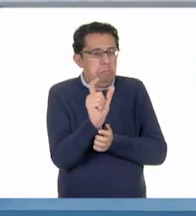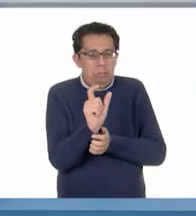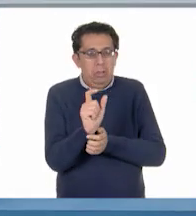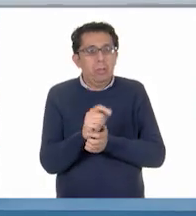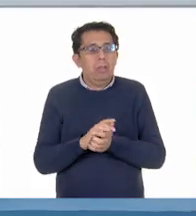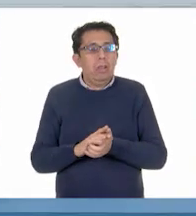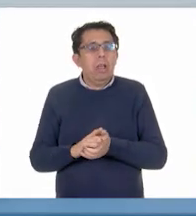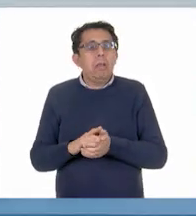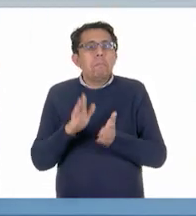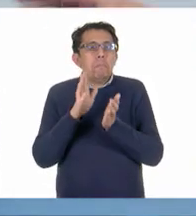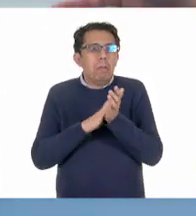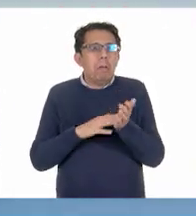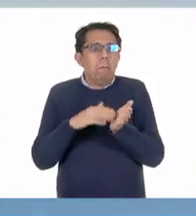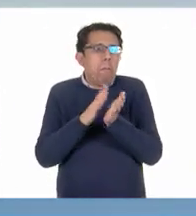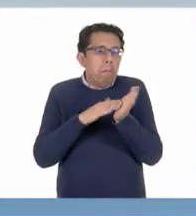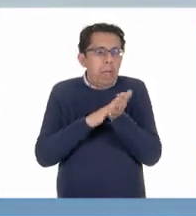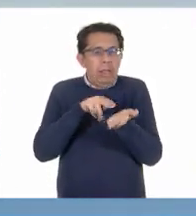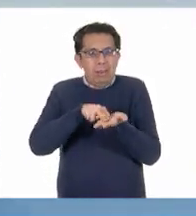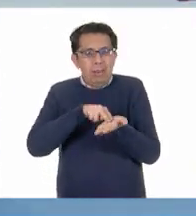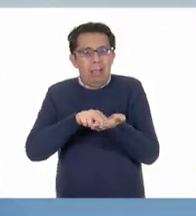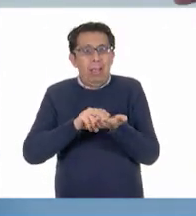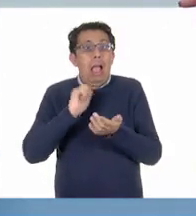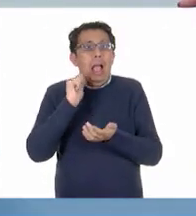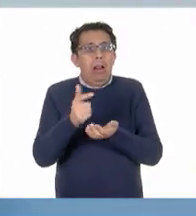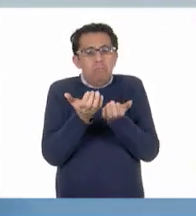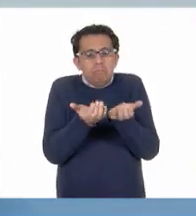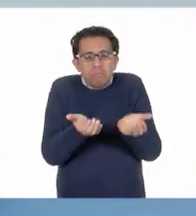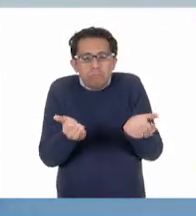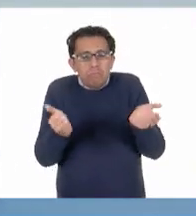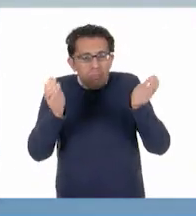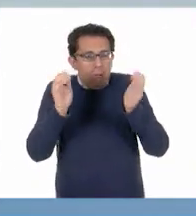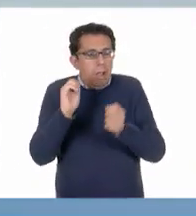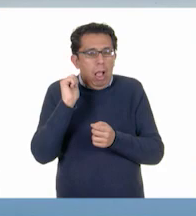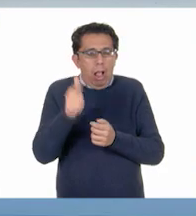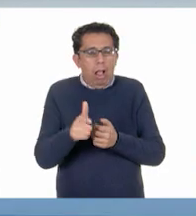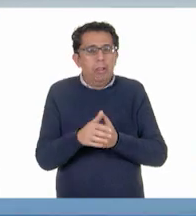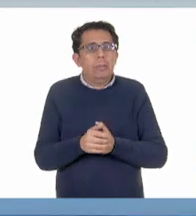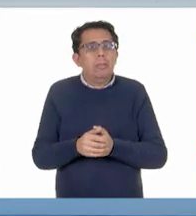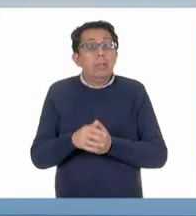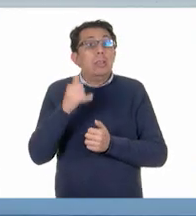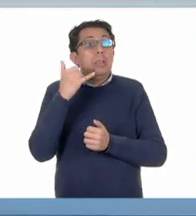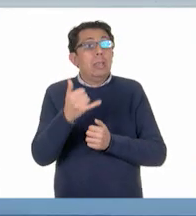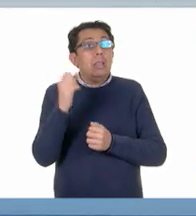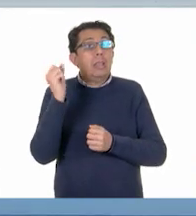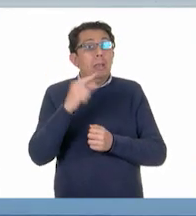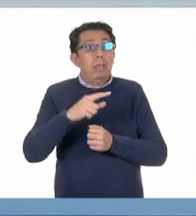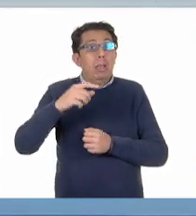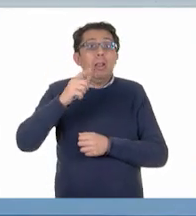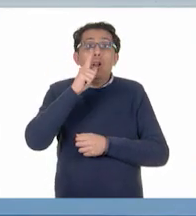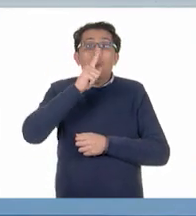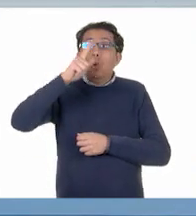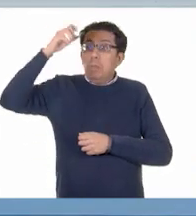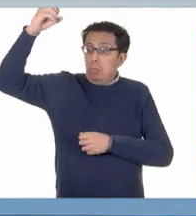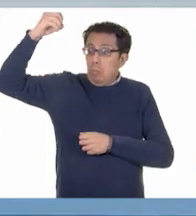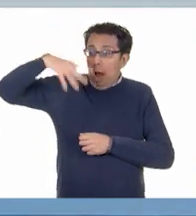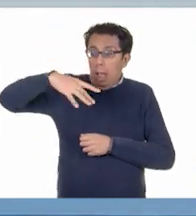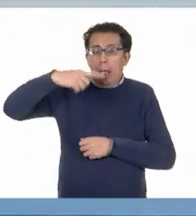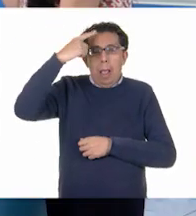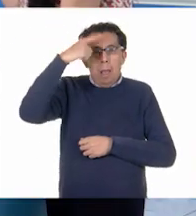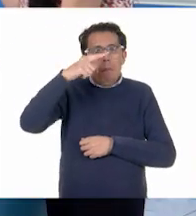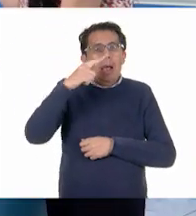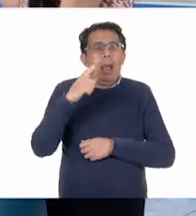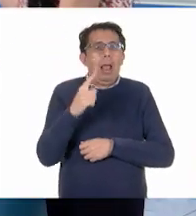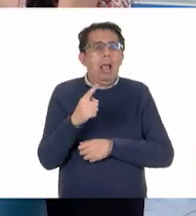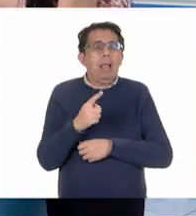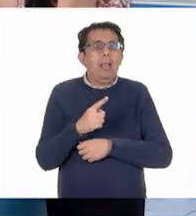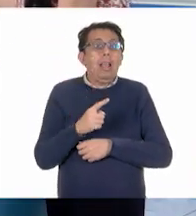un fondo negro, el tazón Oh. y una lámpara que nos va a servir como simular, más bien